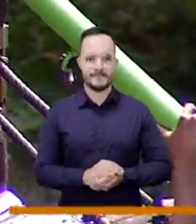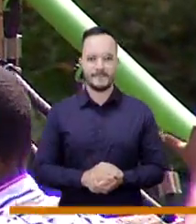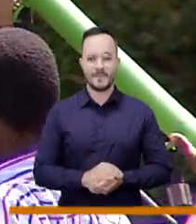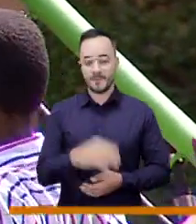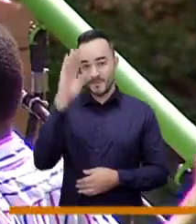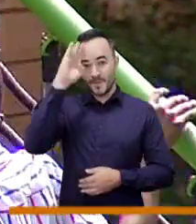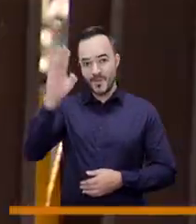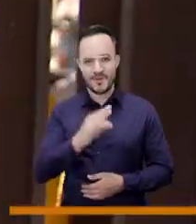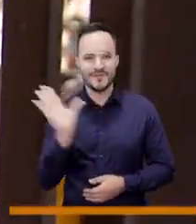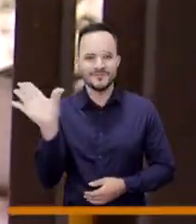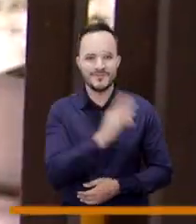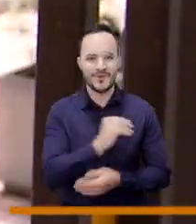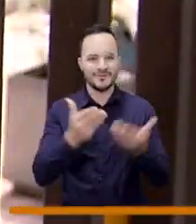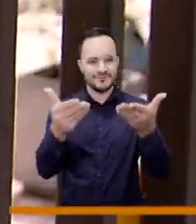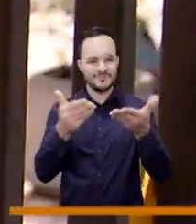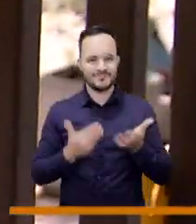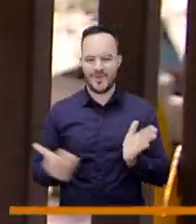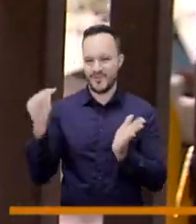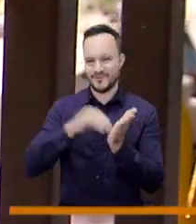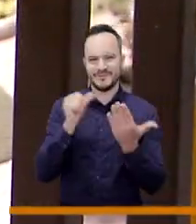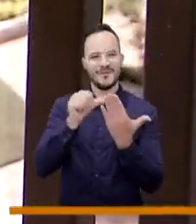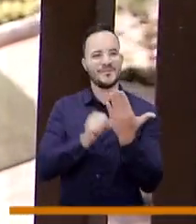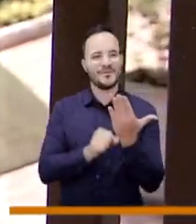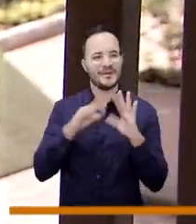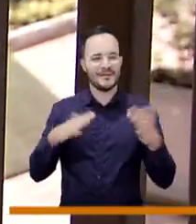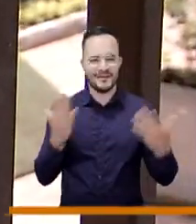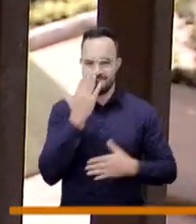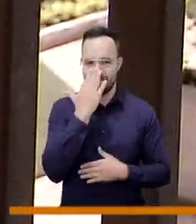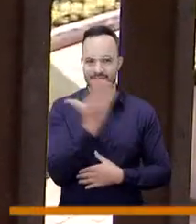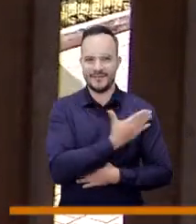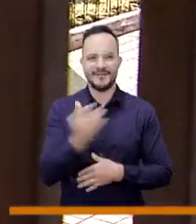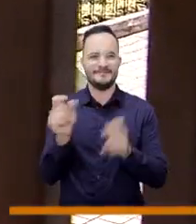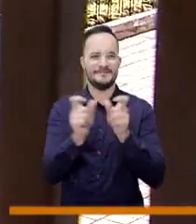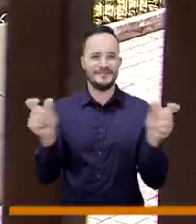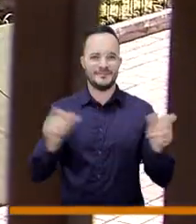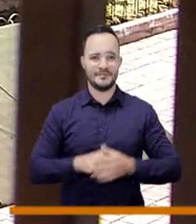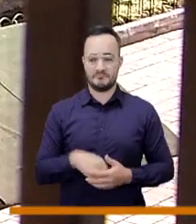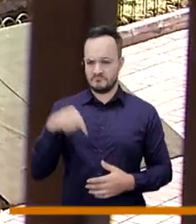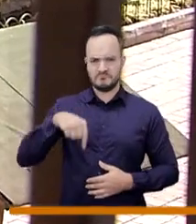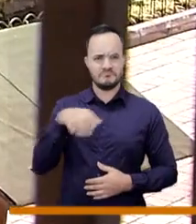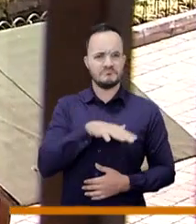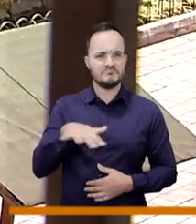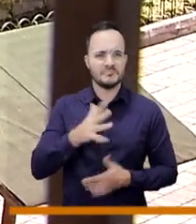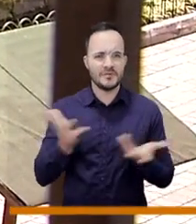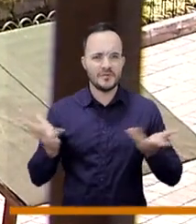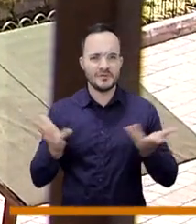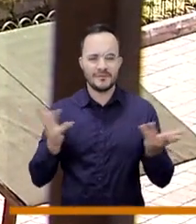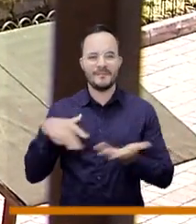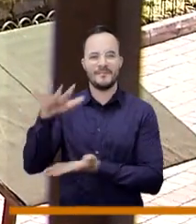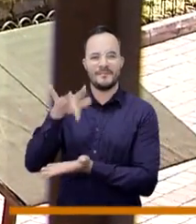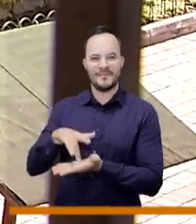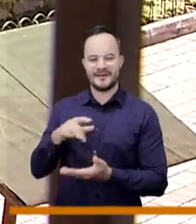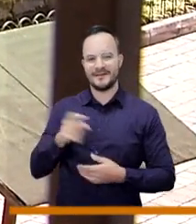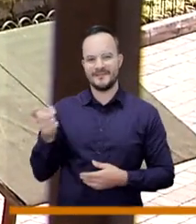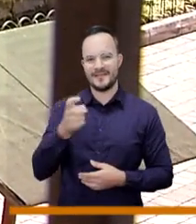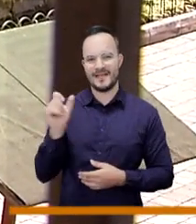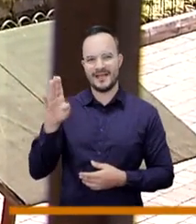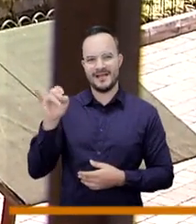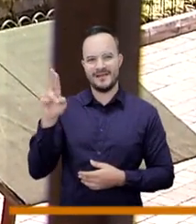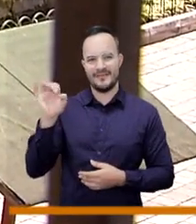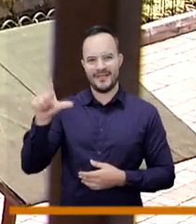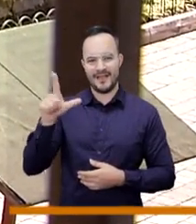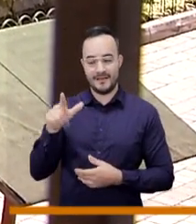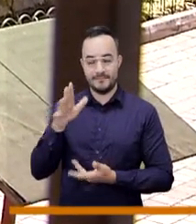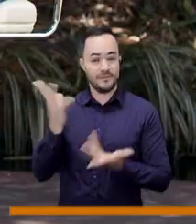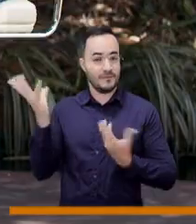Hola, bienvenidos una vez más a De Frente a la Gente. Hoy desde el canal Parque Gabriel García Márquez, sede